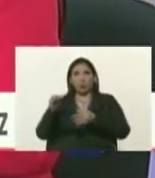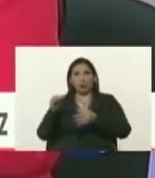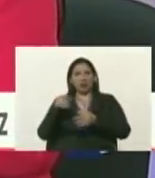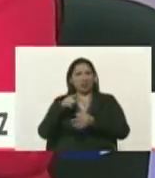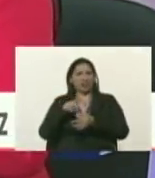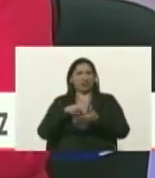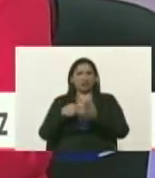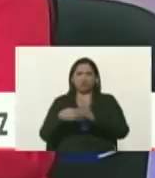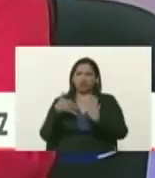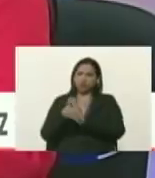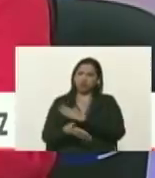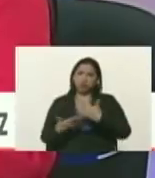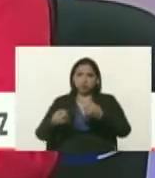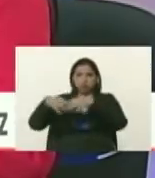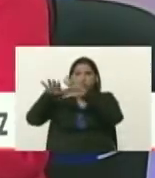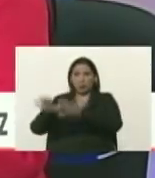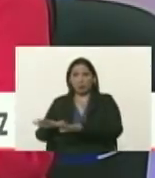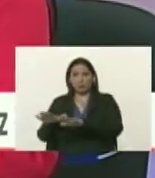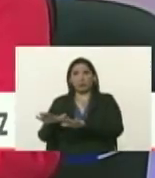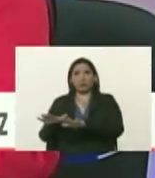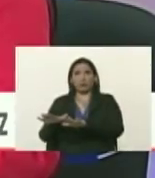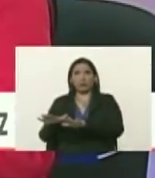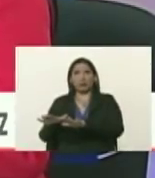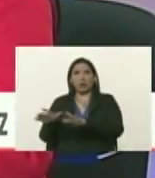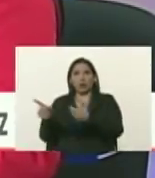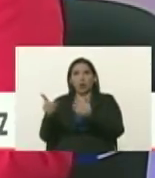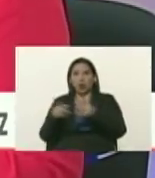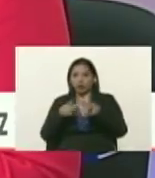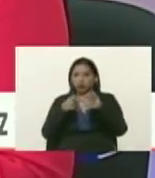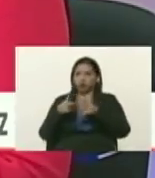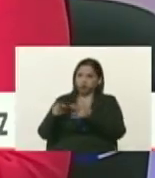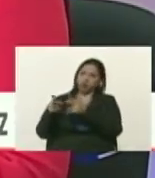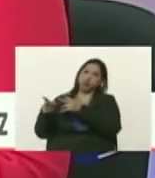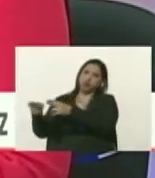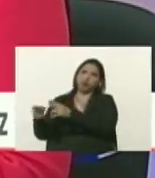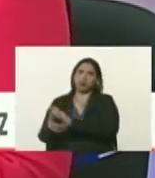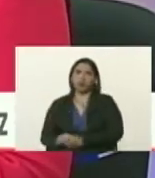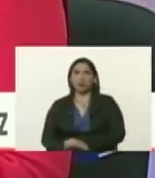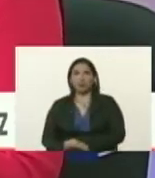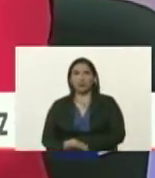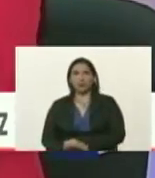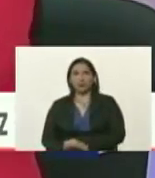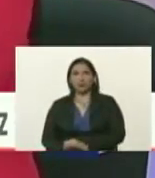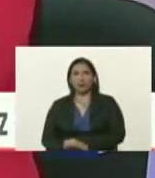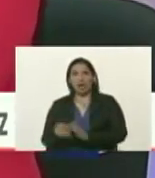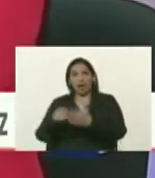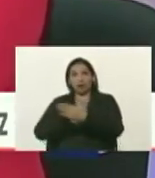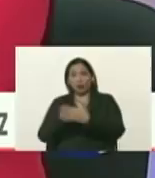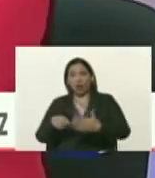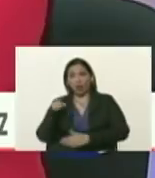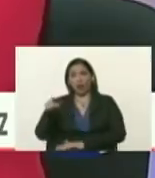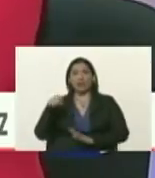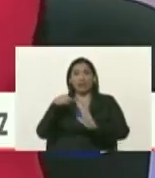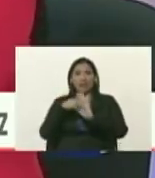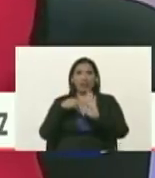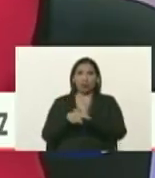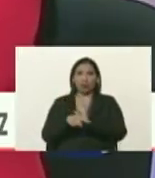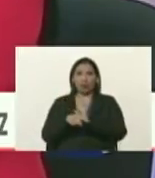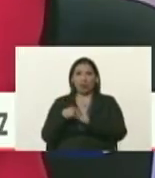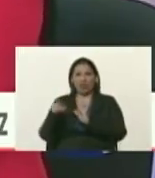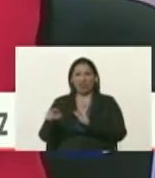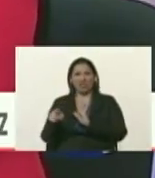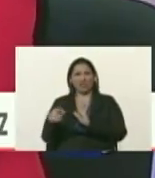sencillamente suspendidos, evitados y anulados por este estatuto absolutamente ilícito